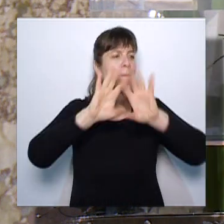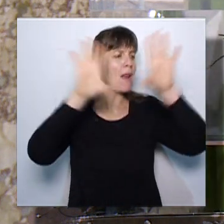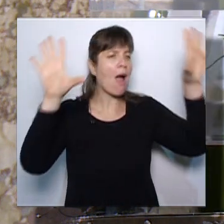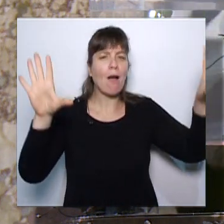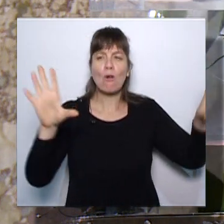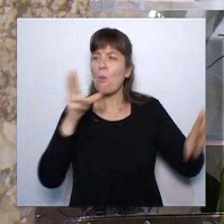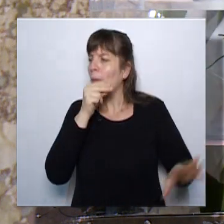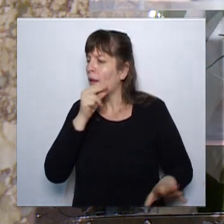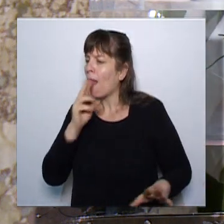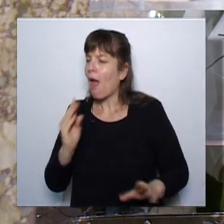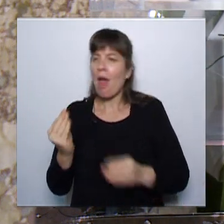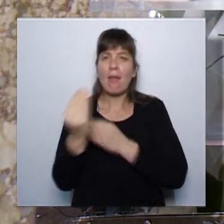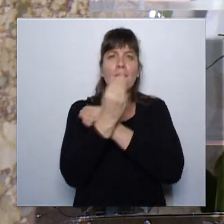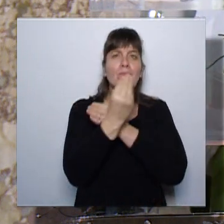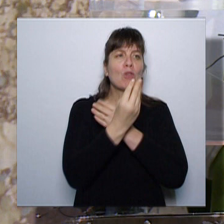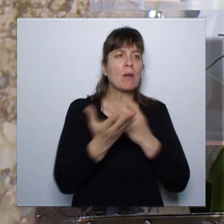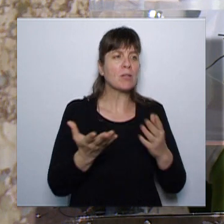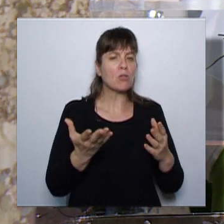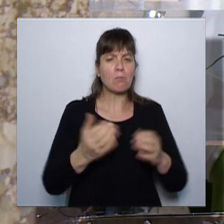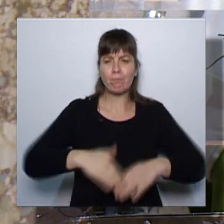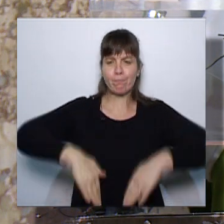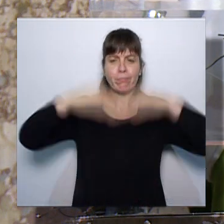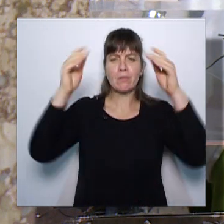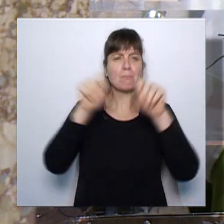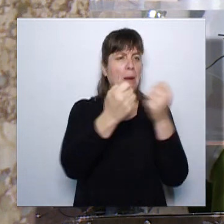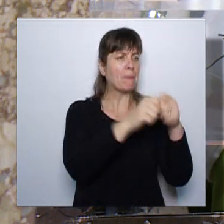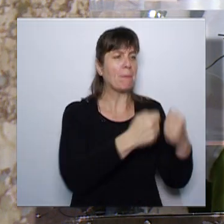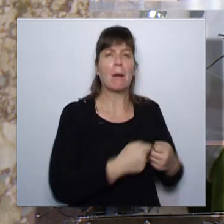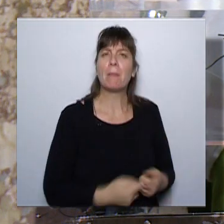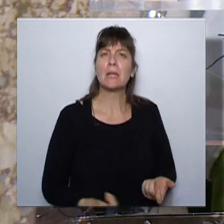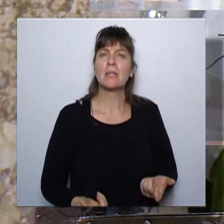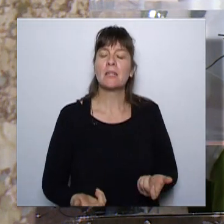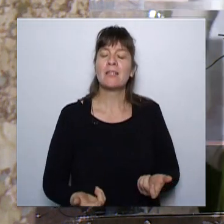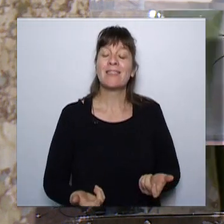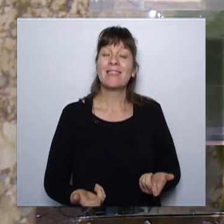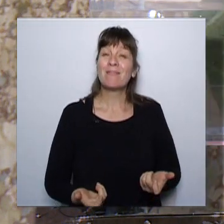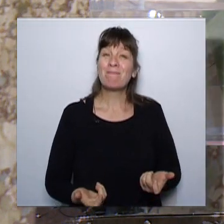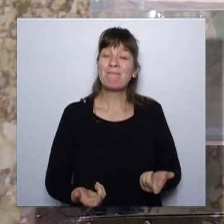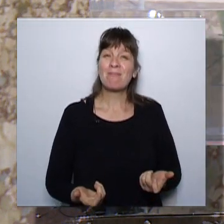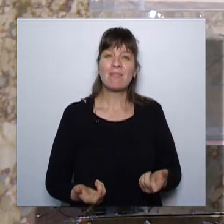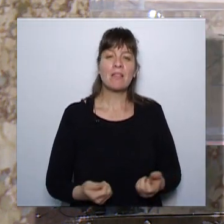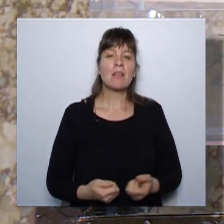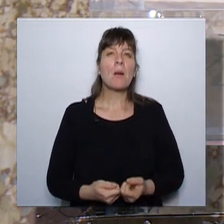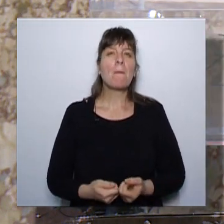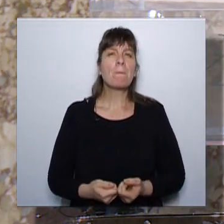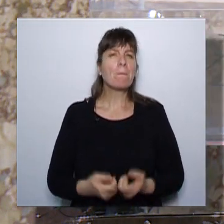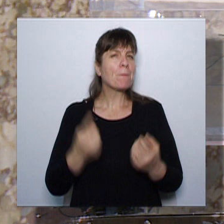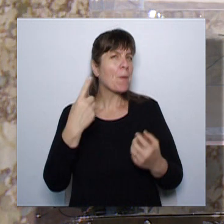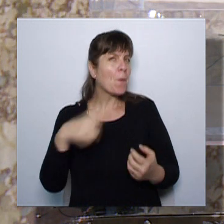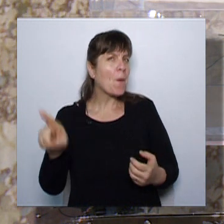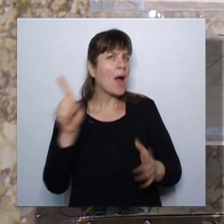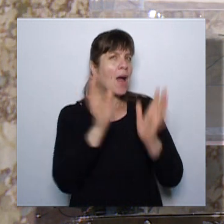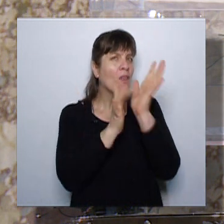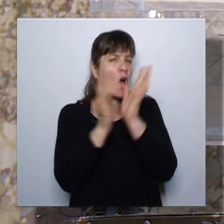nada nos dio a comer un montón de pan pero cuando jesús